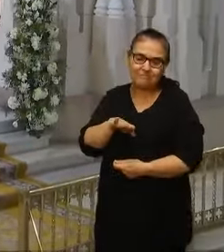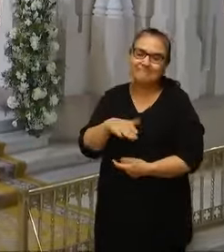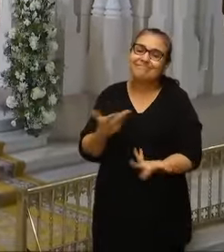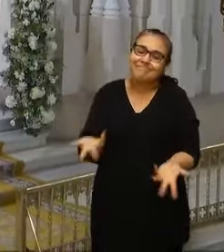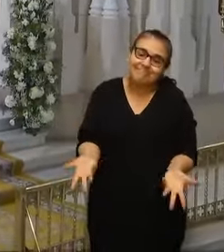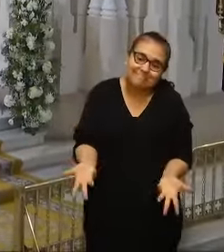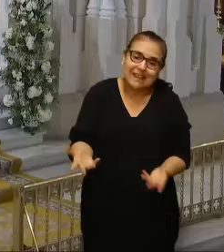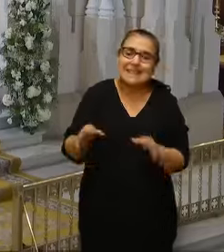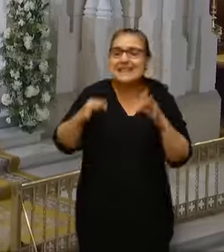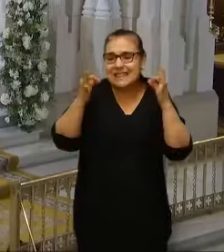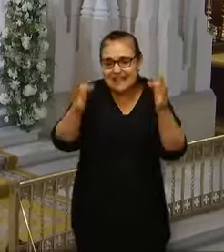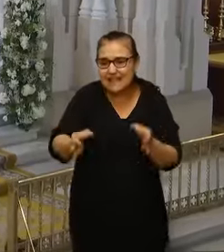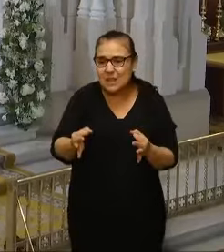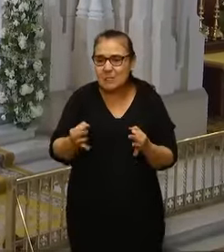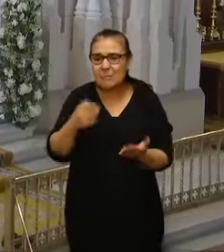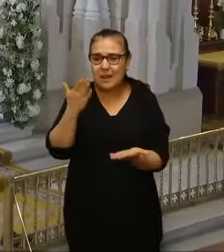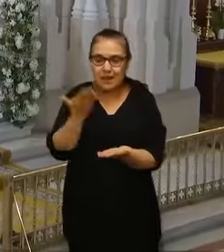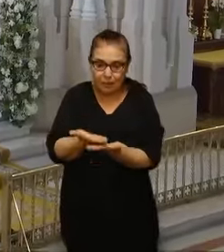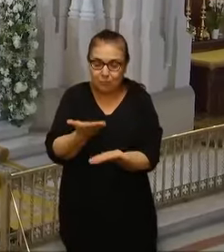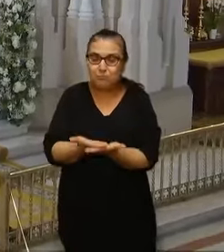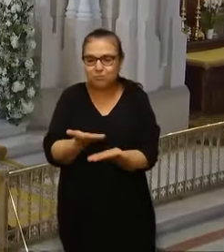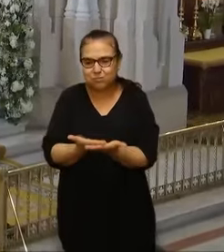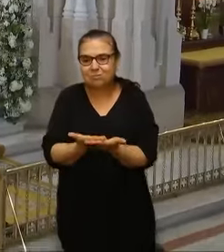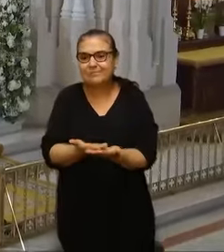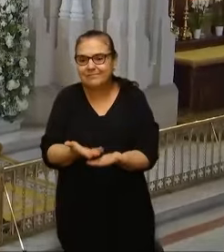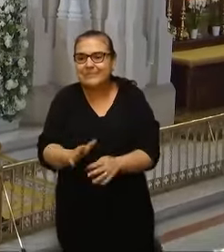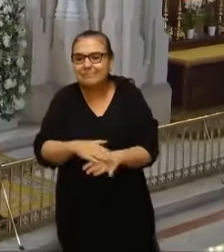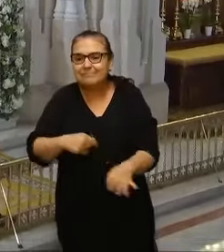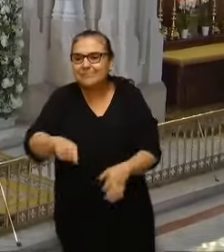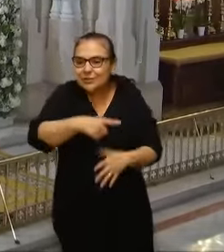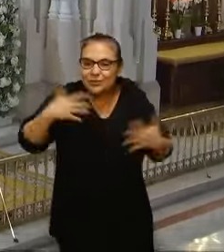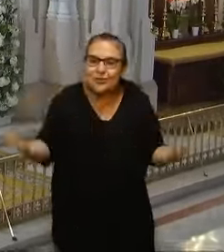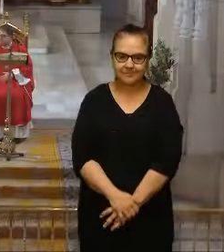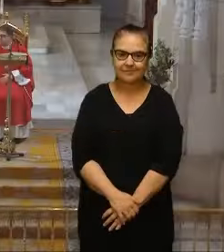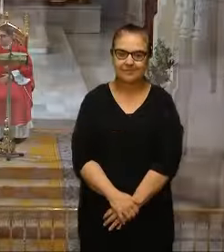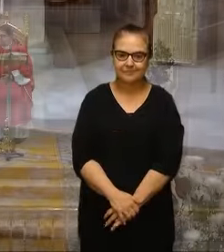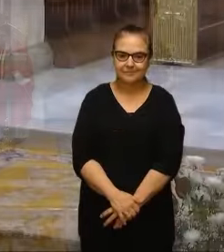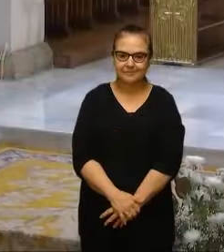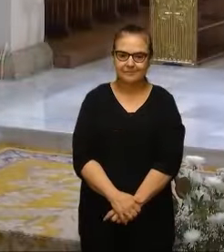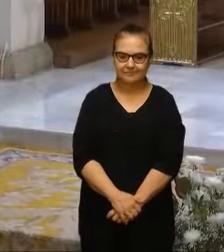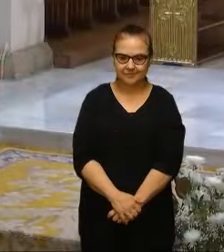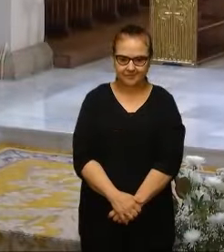es un testigo y un estímulo para todos nosotros en el seguimiento del Señor.